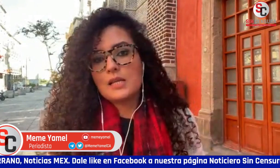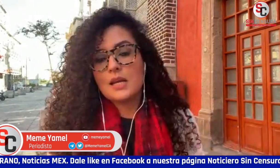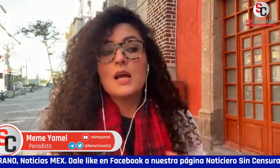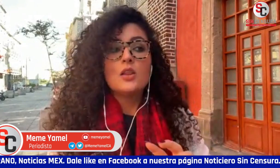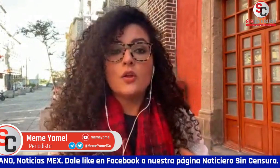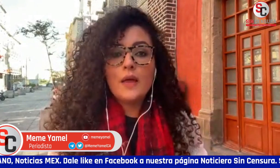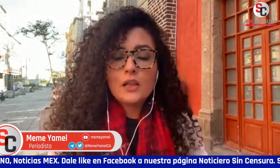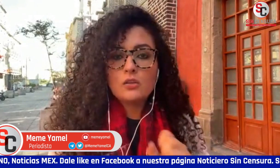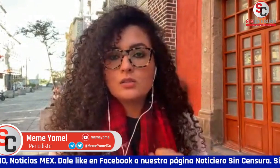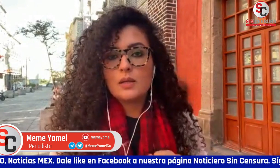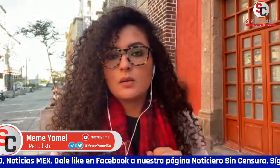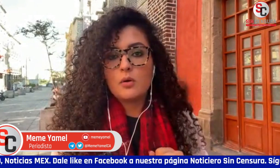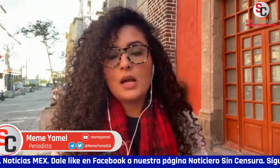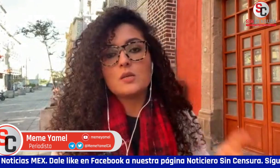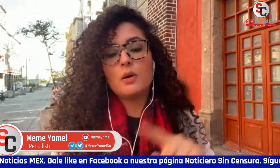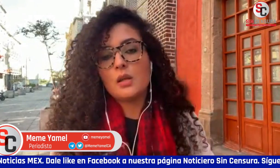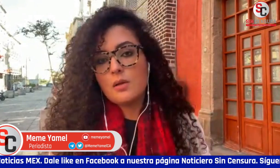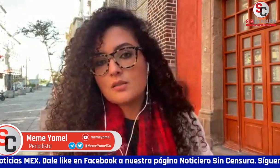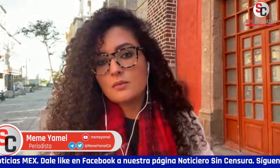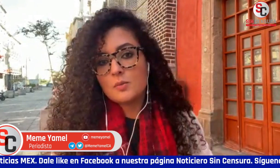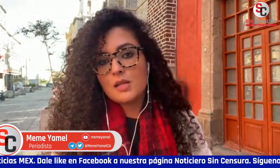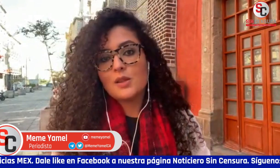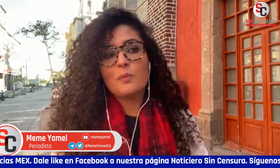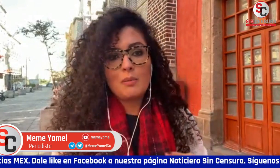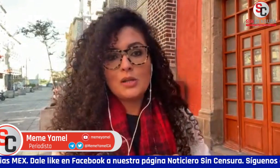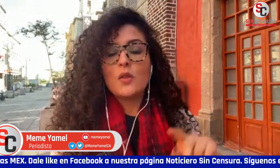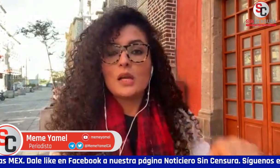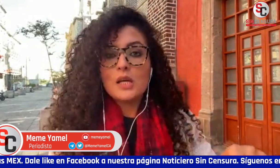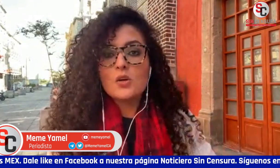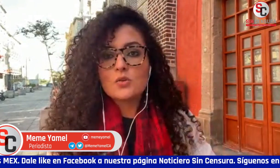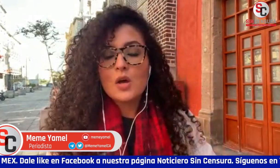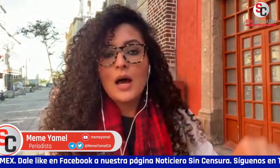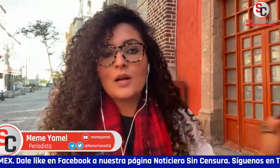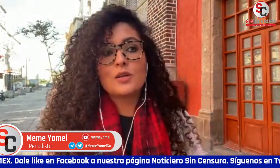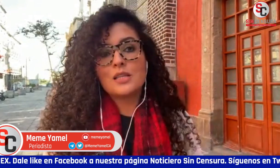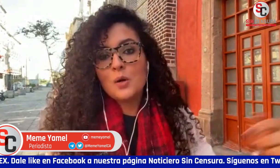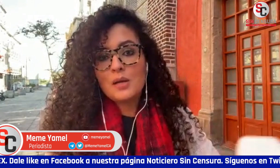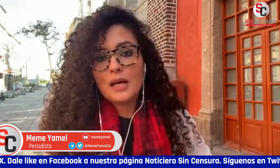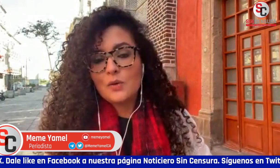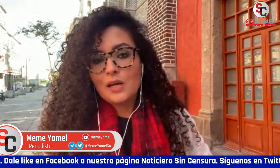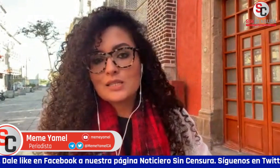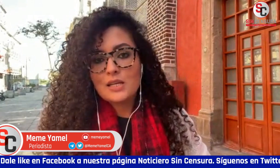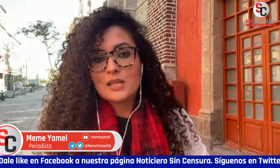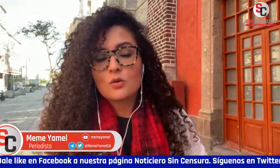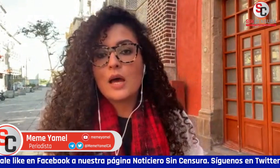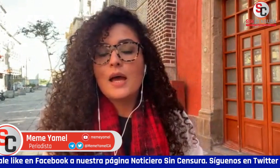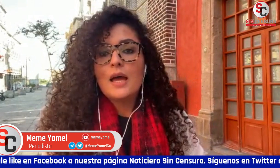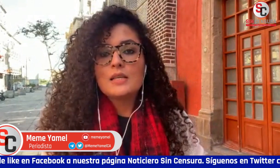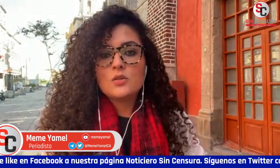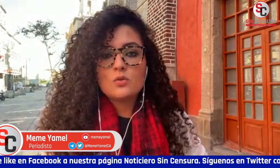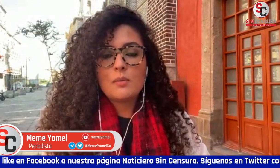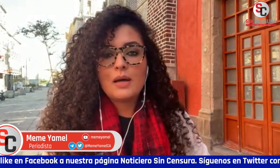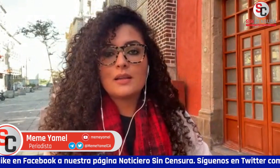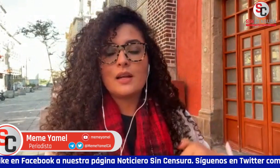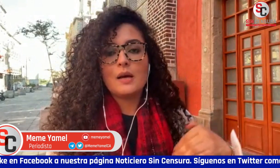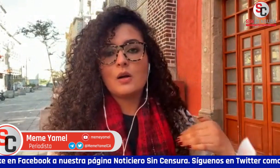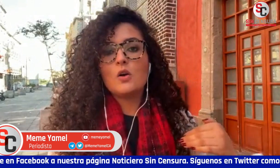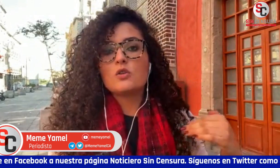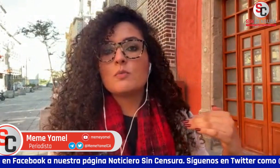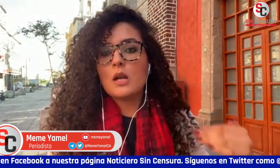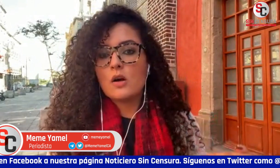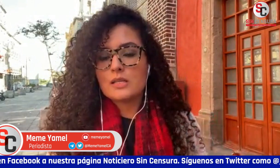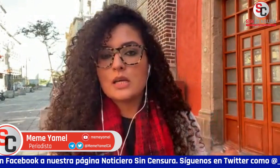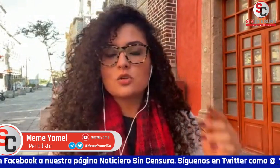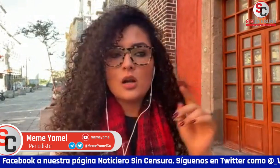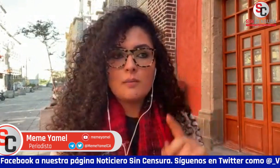para que se casen, donde hay dotes matrimoniales, pero también estamos hablando de niños a los que están obligando a casarse. O sea, este es un tema que tiene que ver